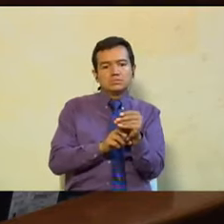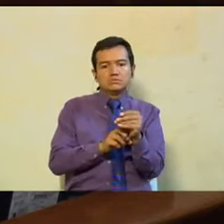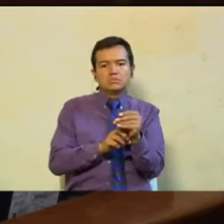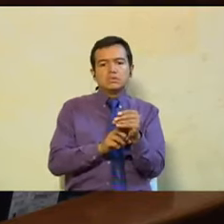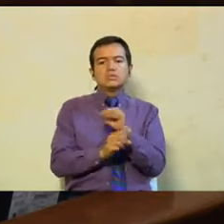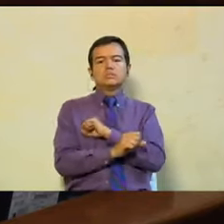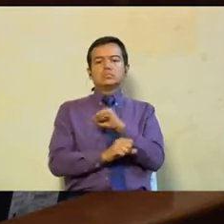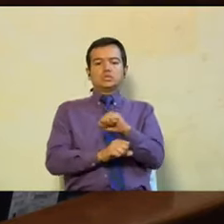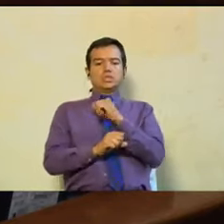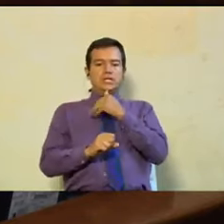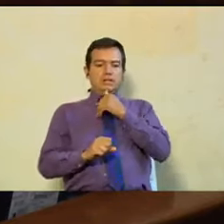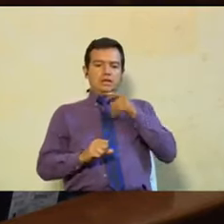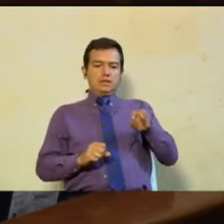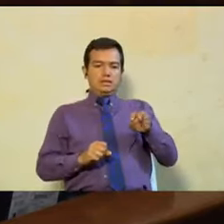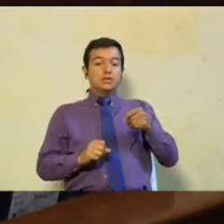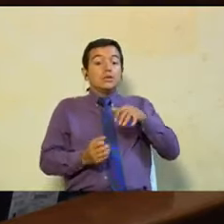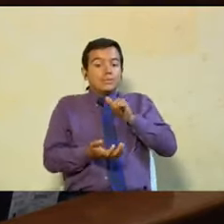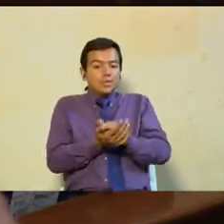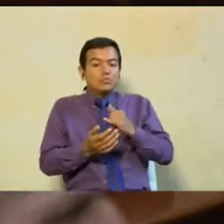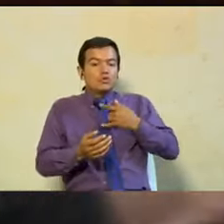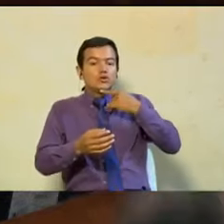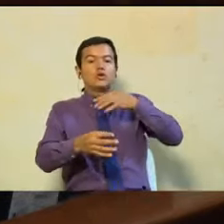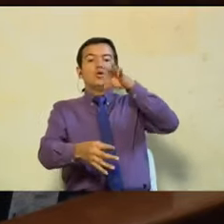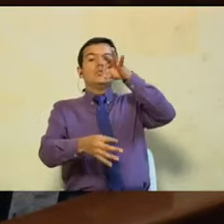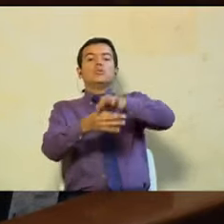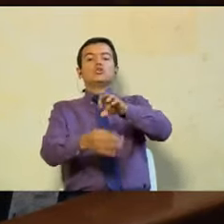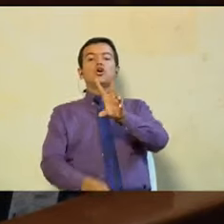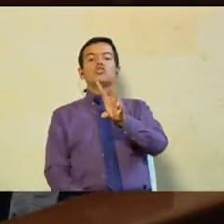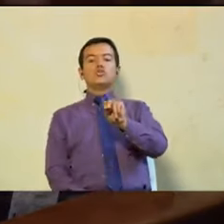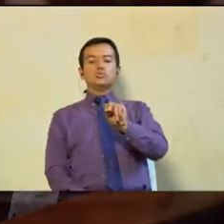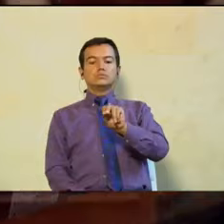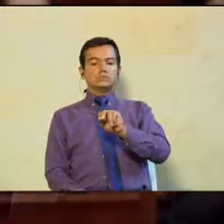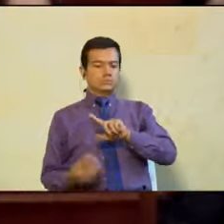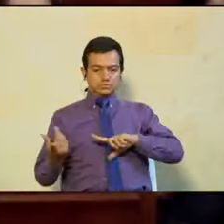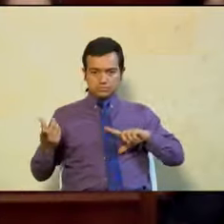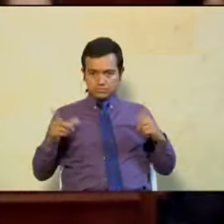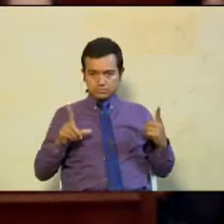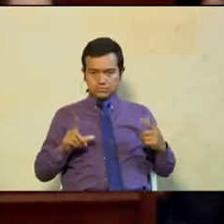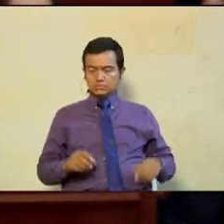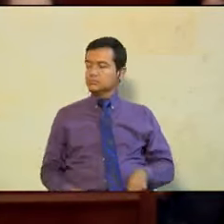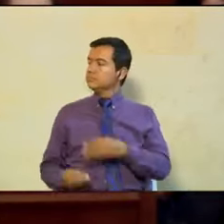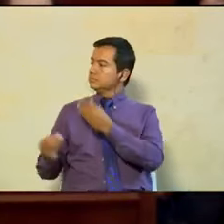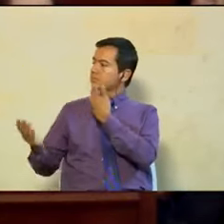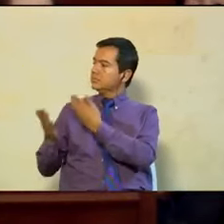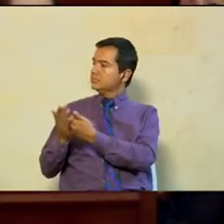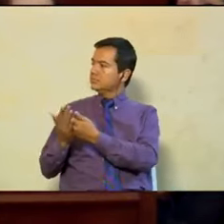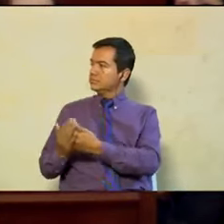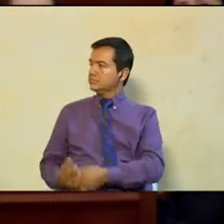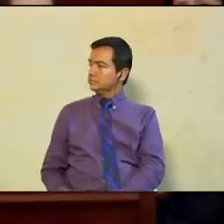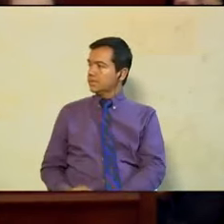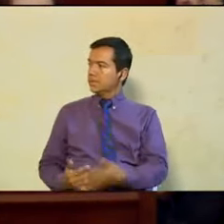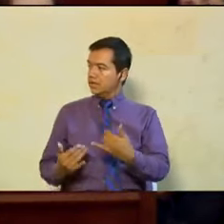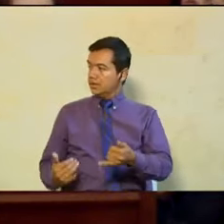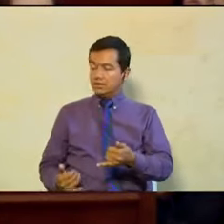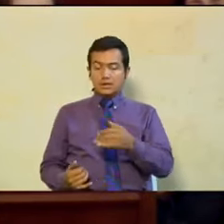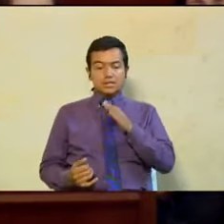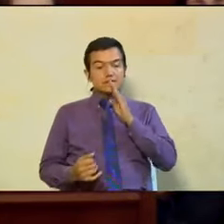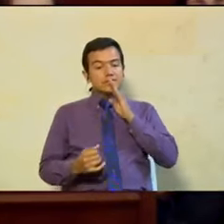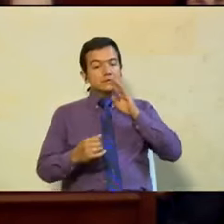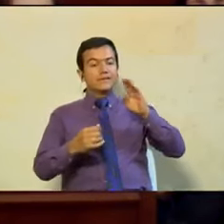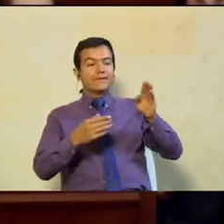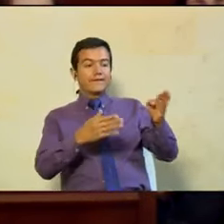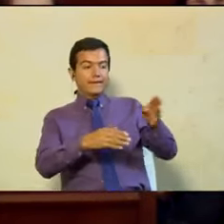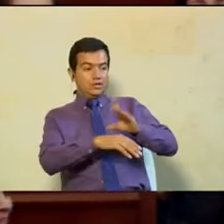decirlo aquí en plenaria mi voto Neo proyecto señor presidente Gracias la palabra del doctor Eduardo Rafael